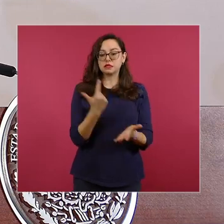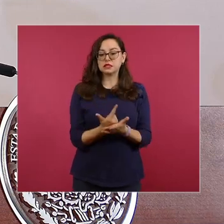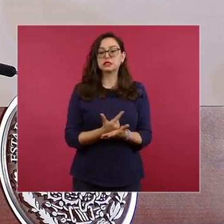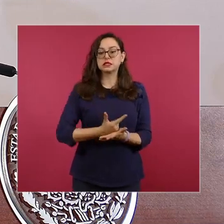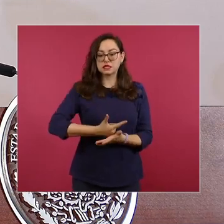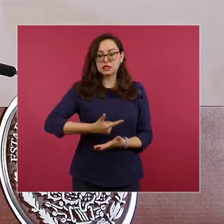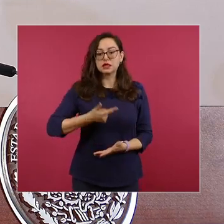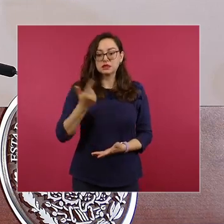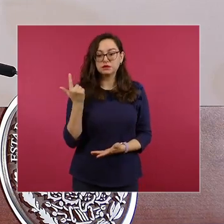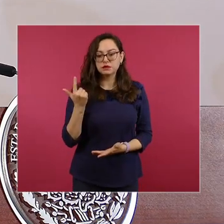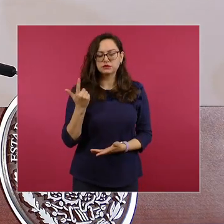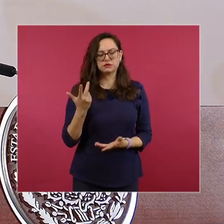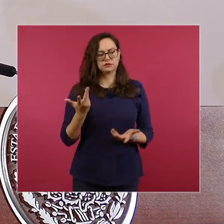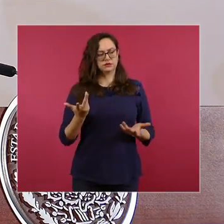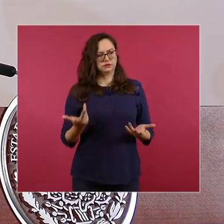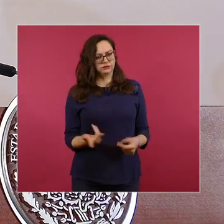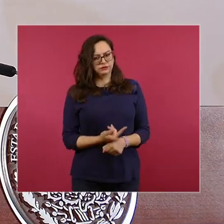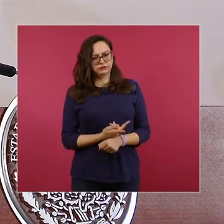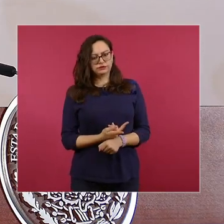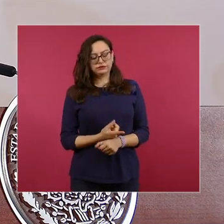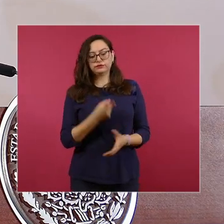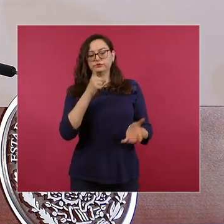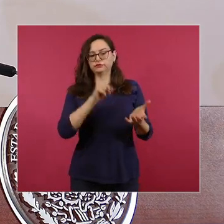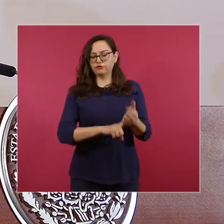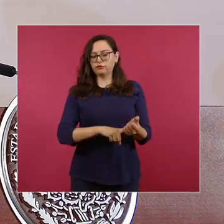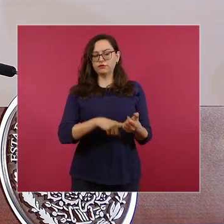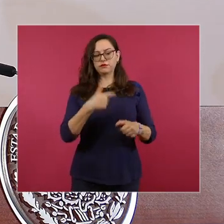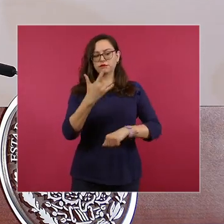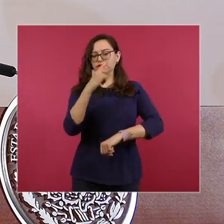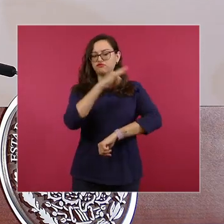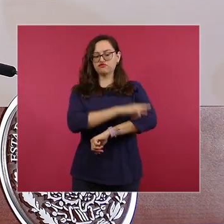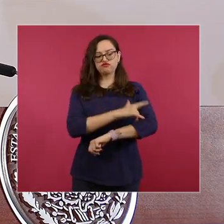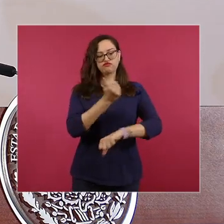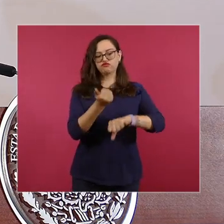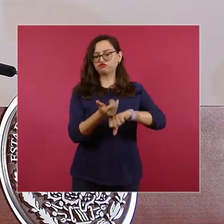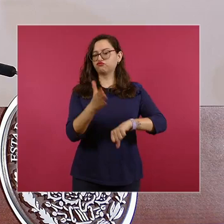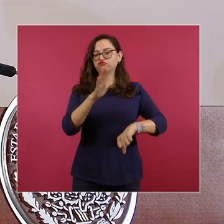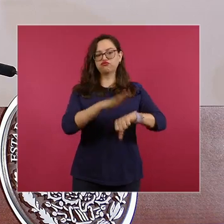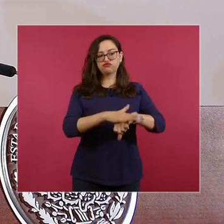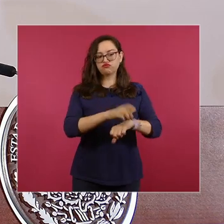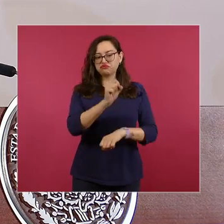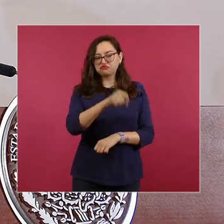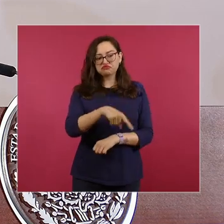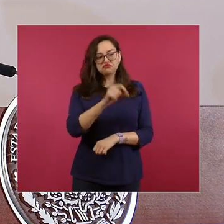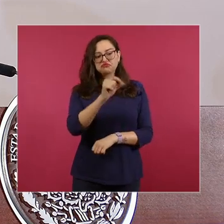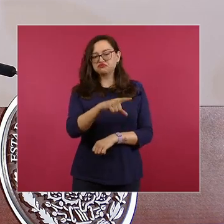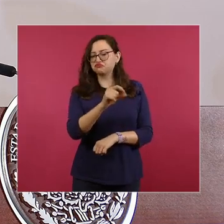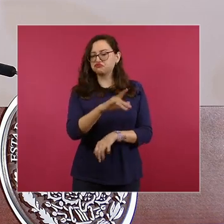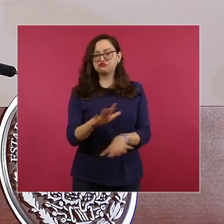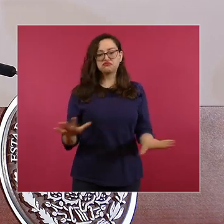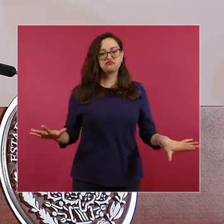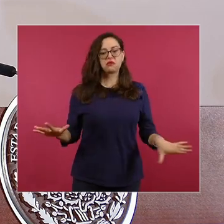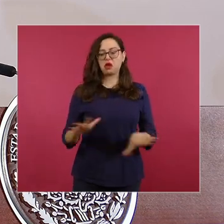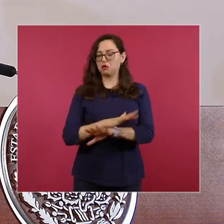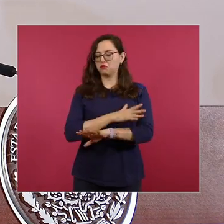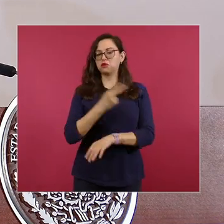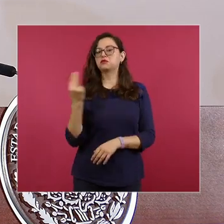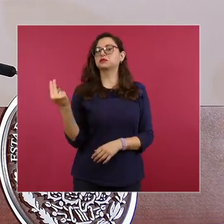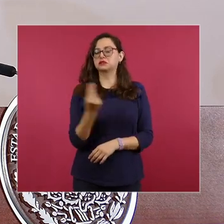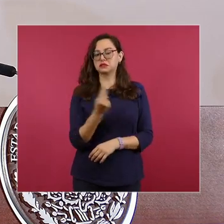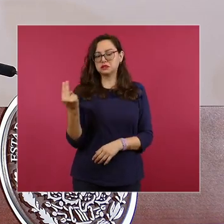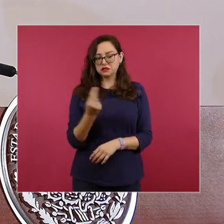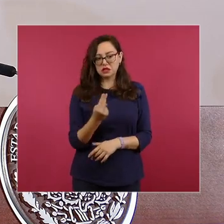necesario impulsar un cambio de administración para mejorar el servicio, la seguridad y poner orden. Esto